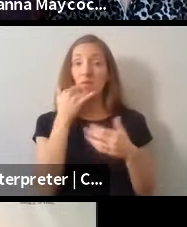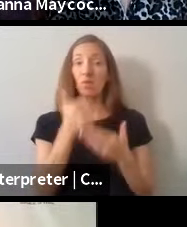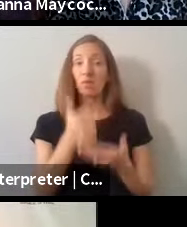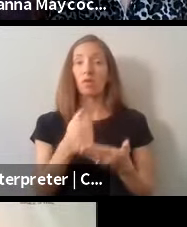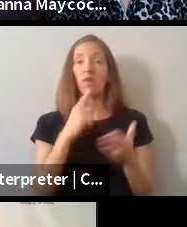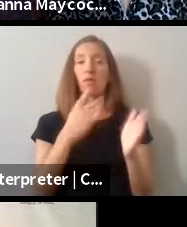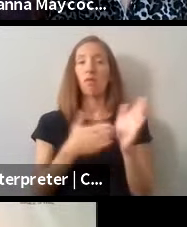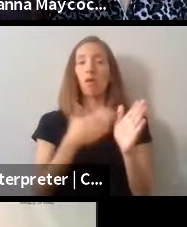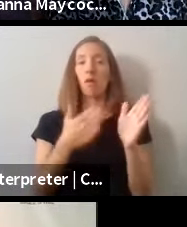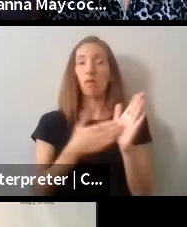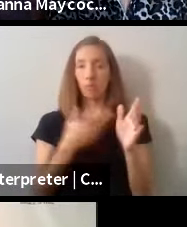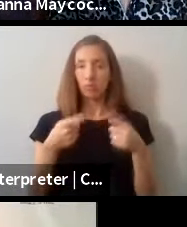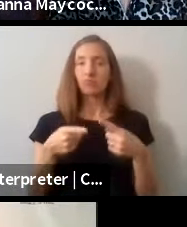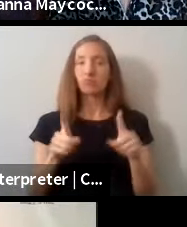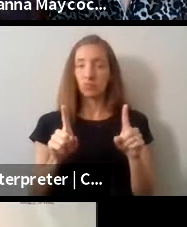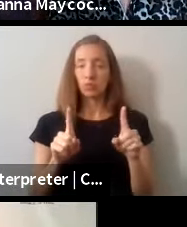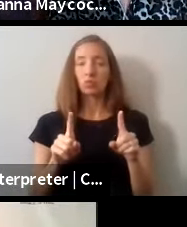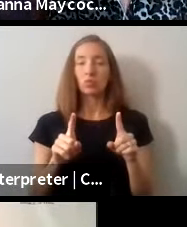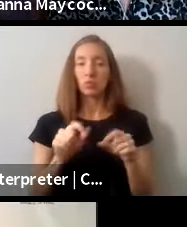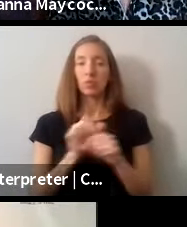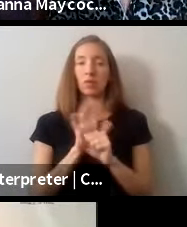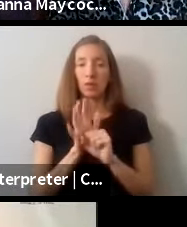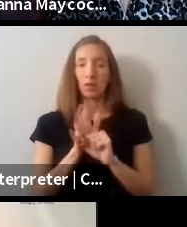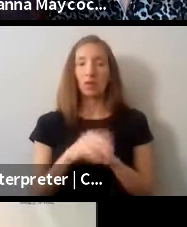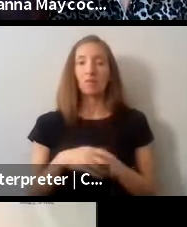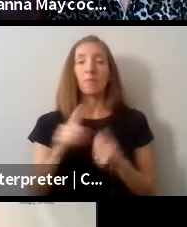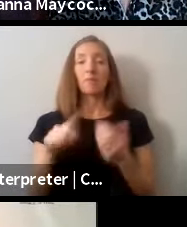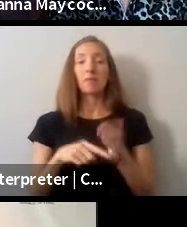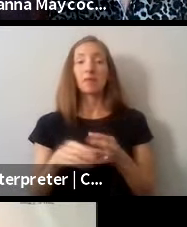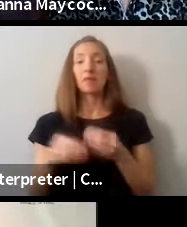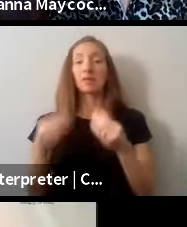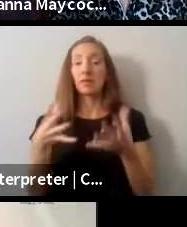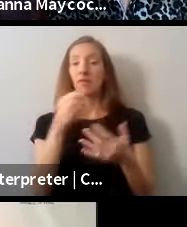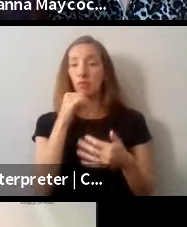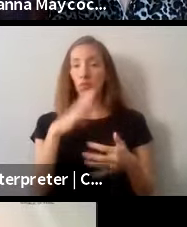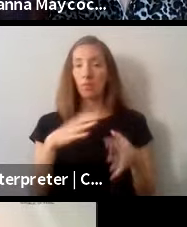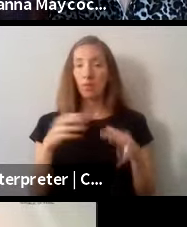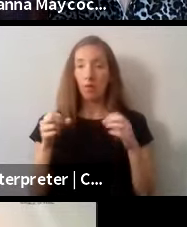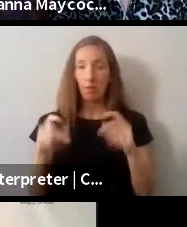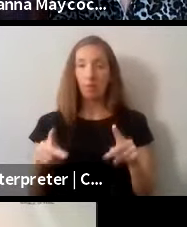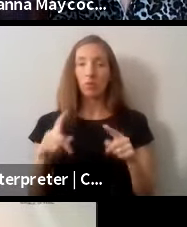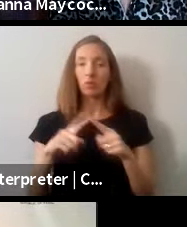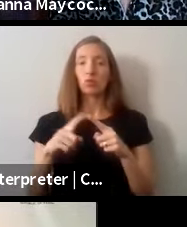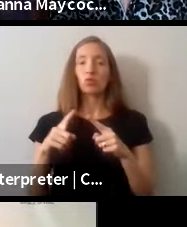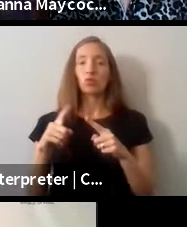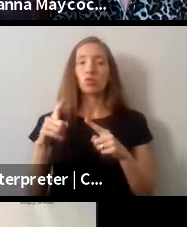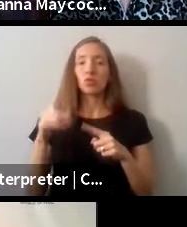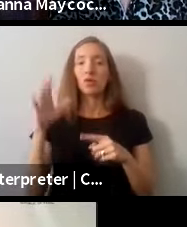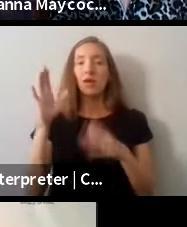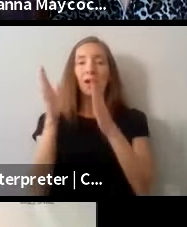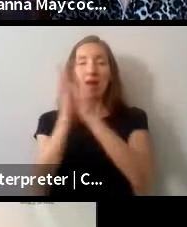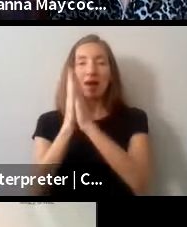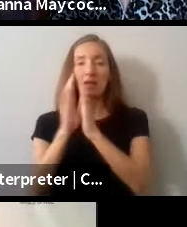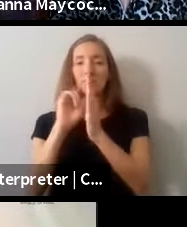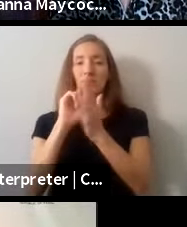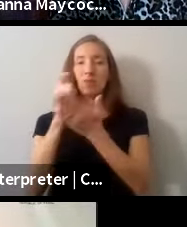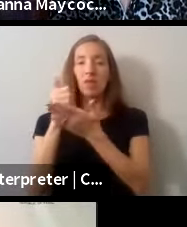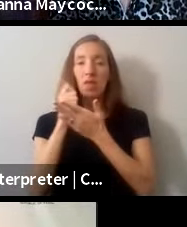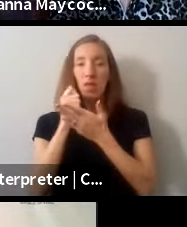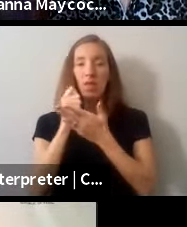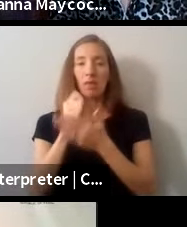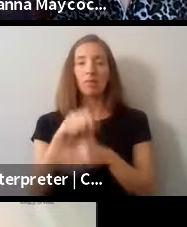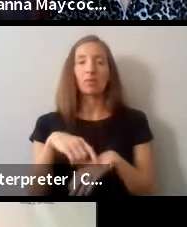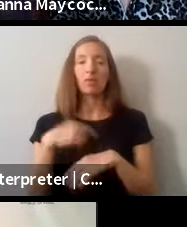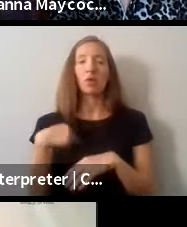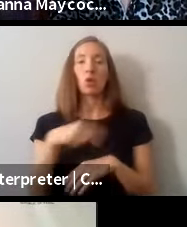pedir auxilio. Y aún en esa condición, acompañamos más de un centenar de mujeres y sus